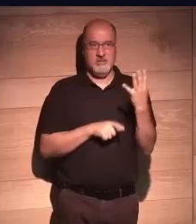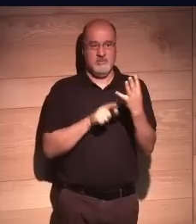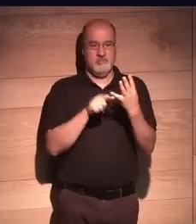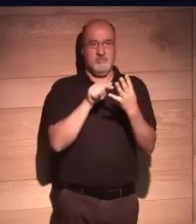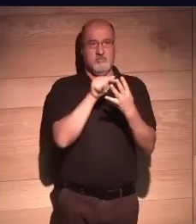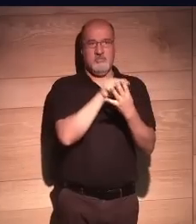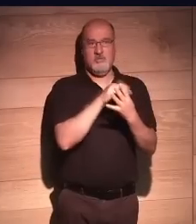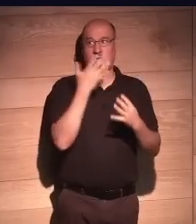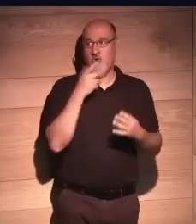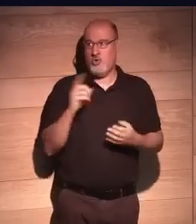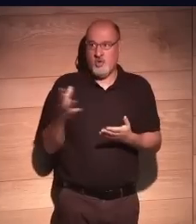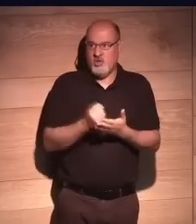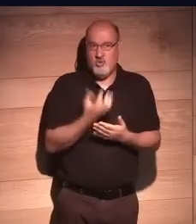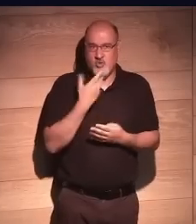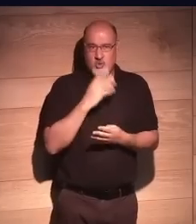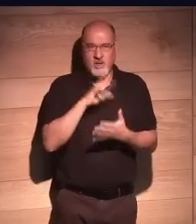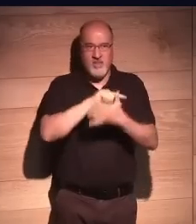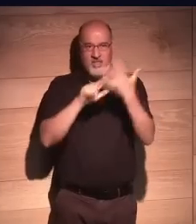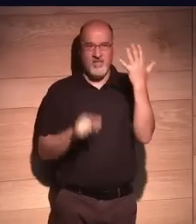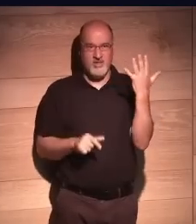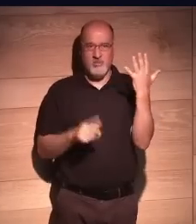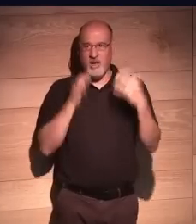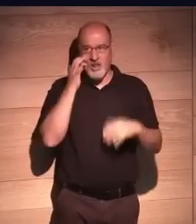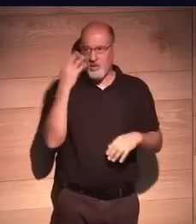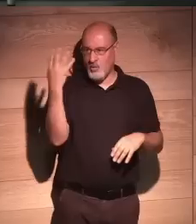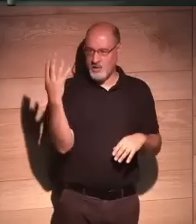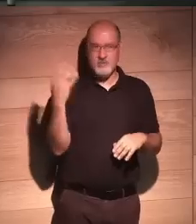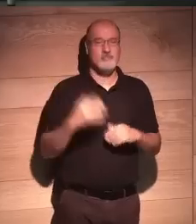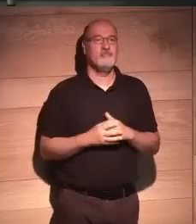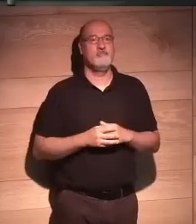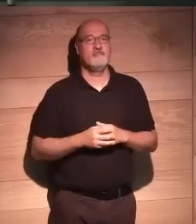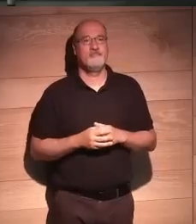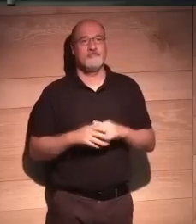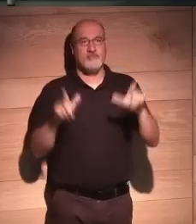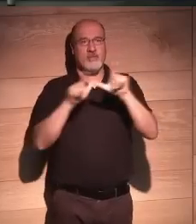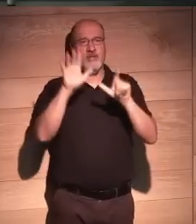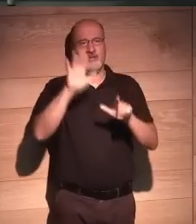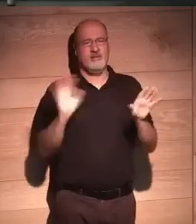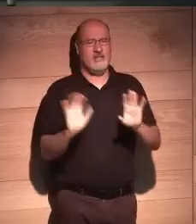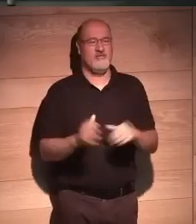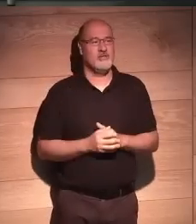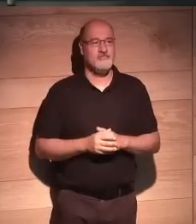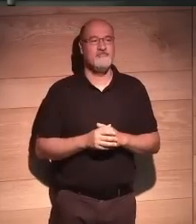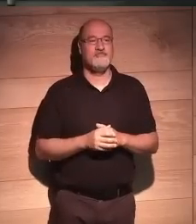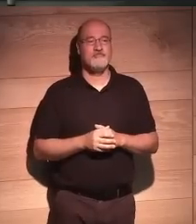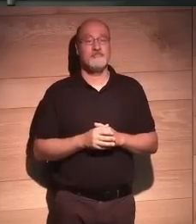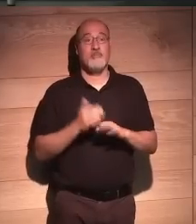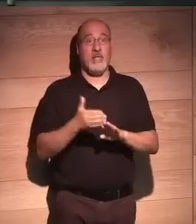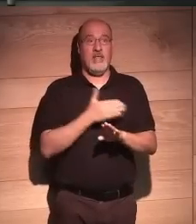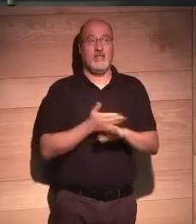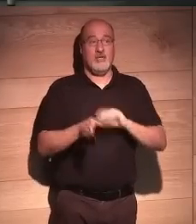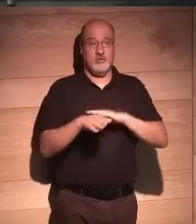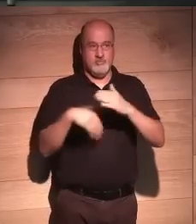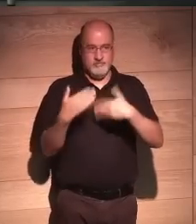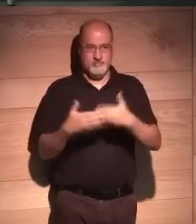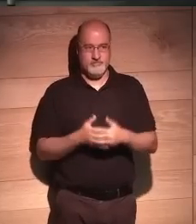es, porque no les conoces a todos. Son situaciones muy... Hay una muy Y en graciosa. Telecinco era Antes- terrorífico. sí. Antes de seguir, yo quiero